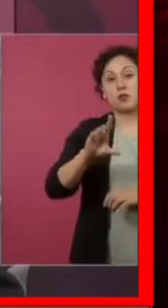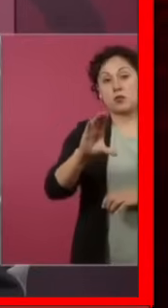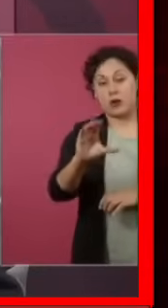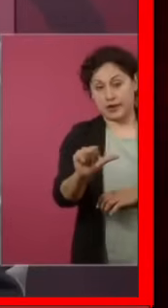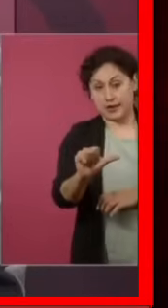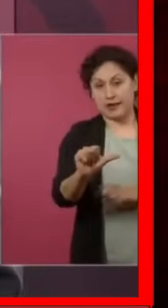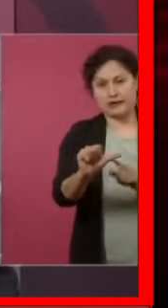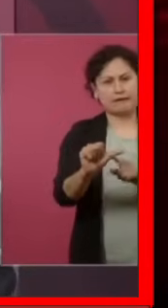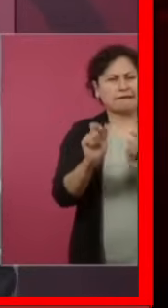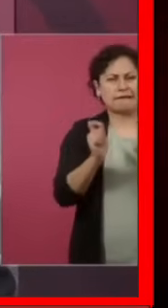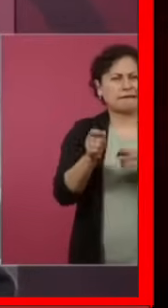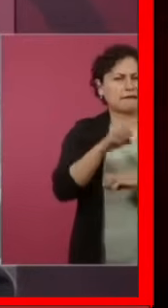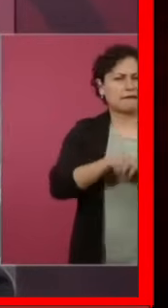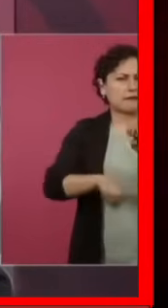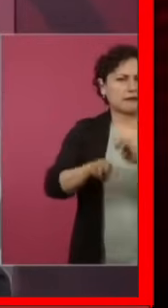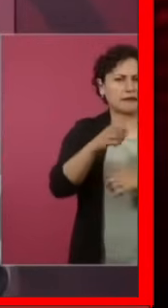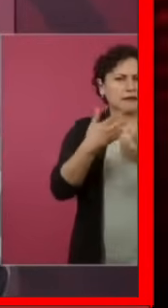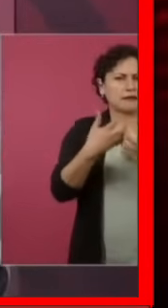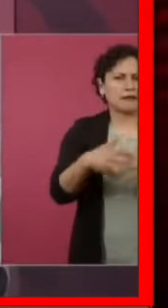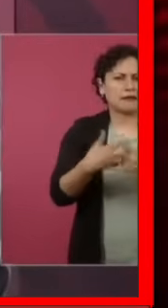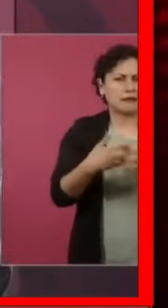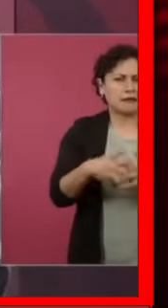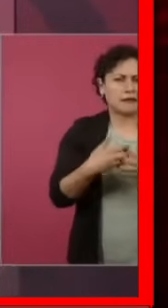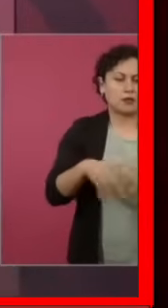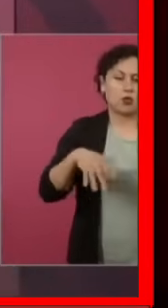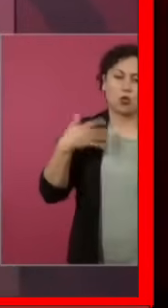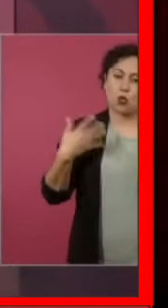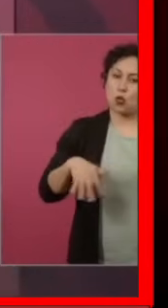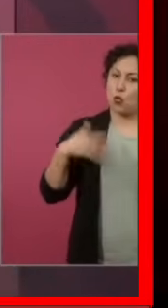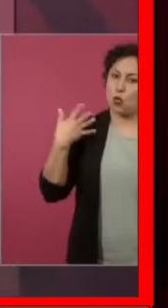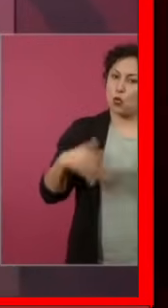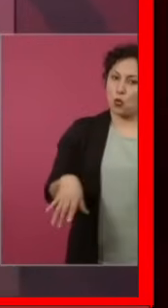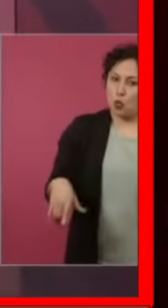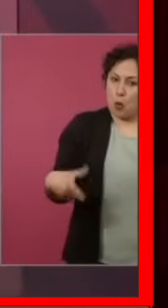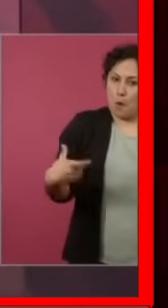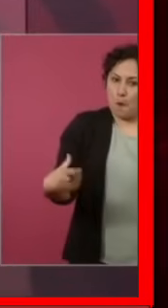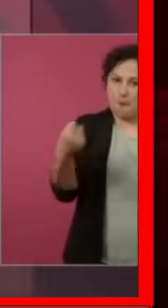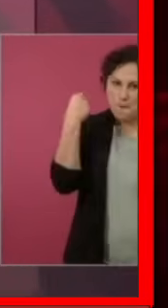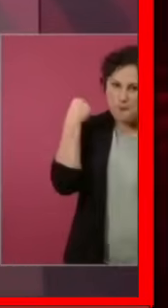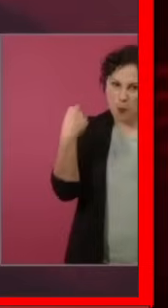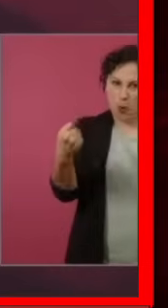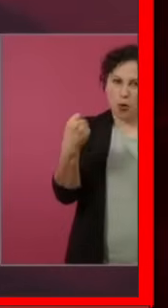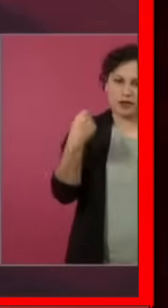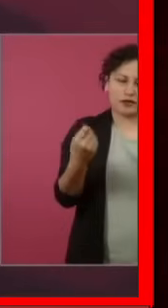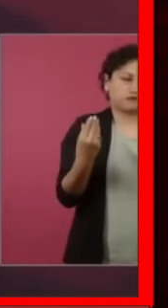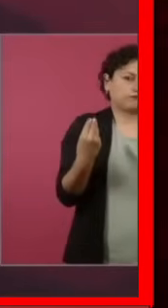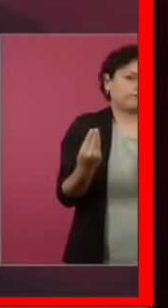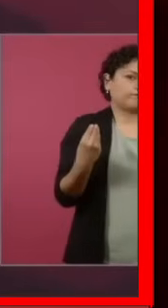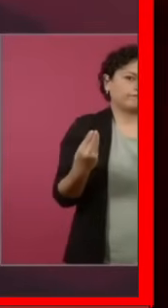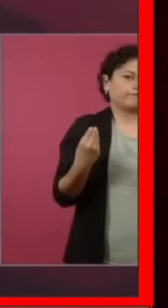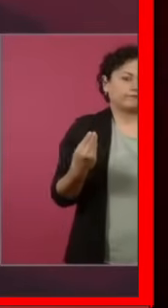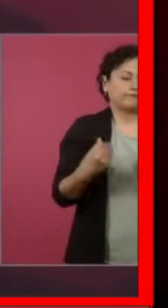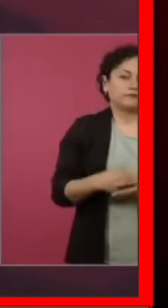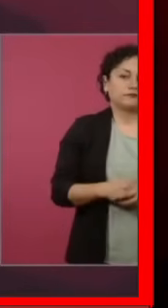que es una empresa muy influyente, pero mucho, mucho, muy influyente.